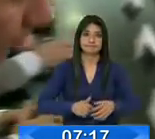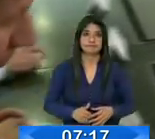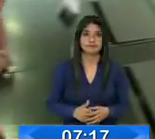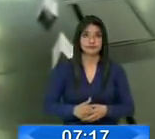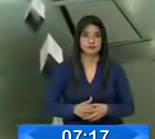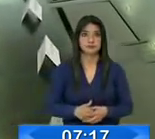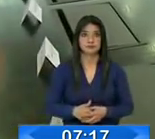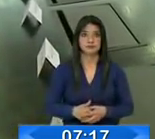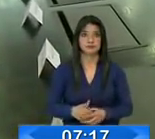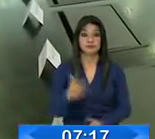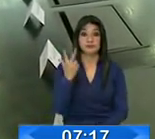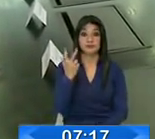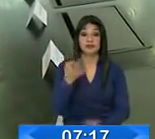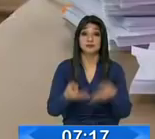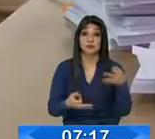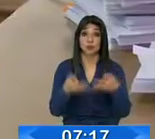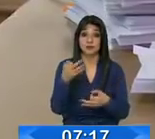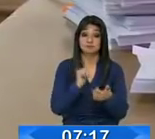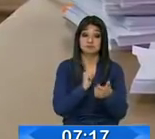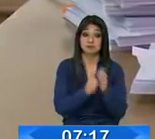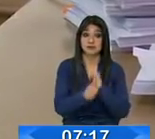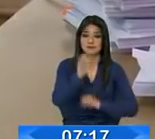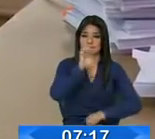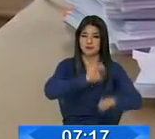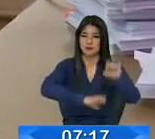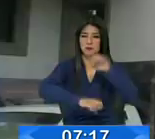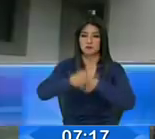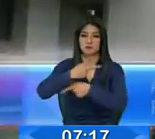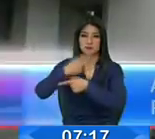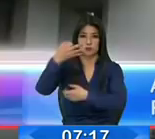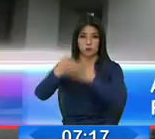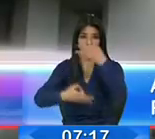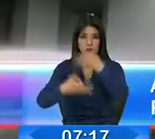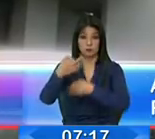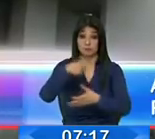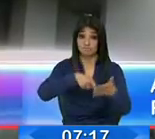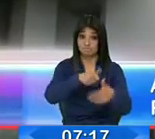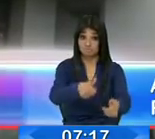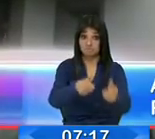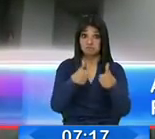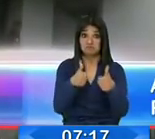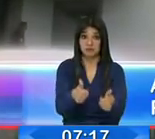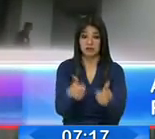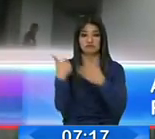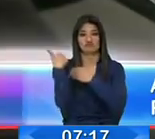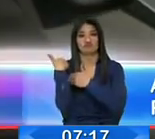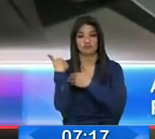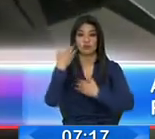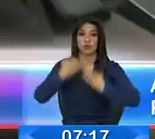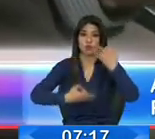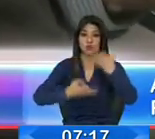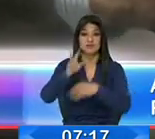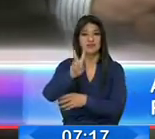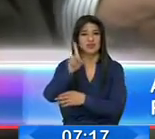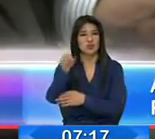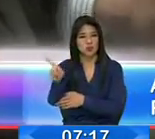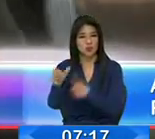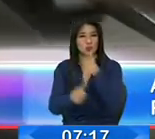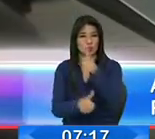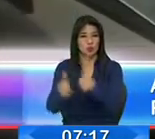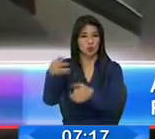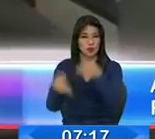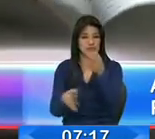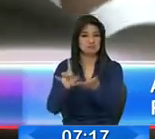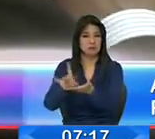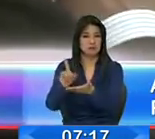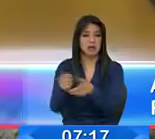Los 13 jueces que pasaron la evaluación del Consejo de la Judicatura asumen por el momento las causas de los 21 jueces y conjueces destituidos.